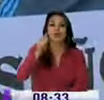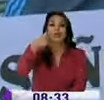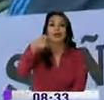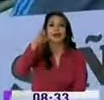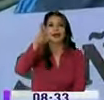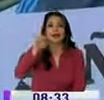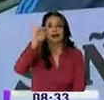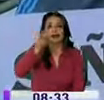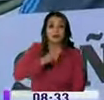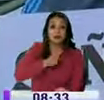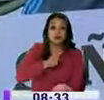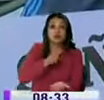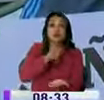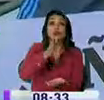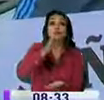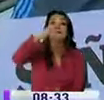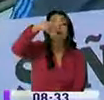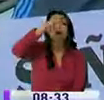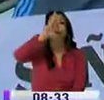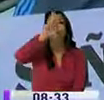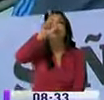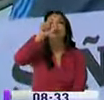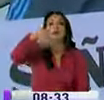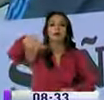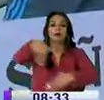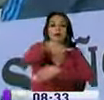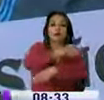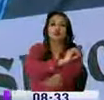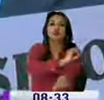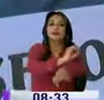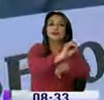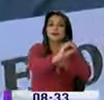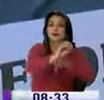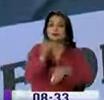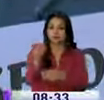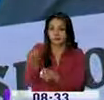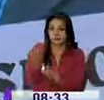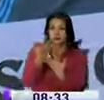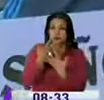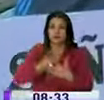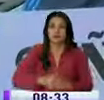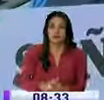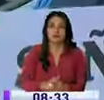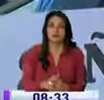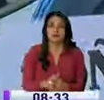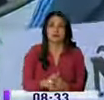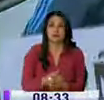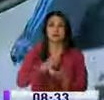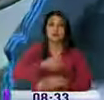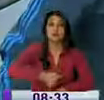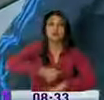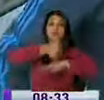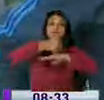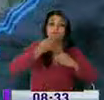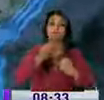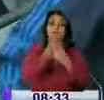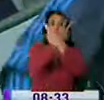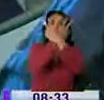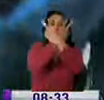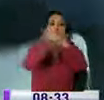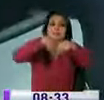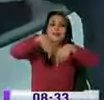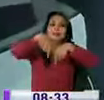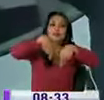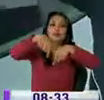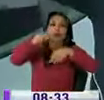la subida principal a La Pulida y la avenida Occidental. Ahí está la información. Señorita, la Agencia Nacional de Tránsito tiene una